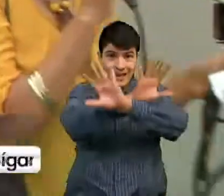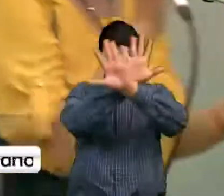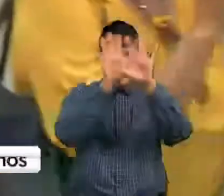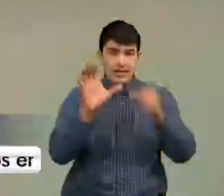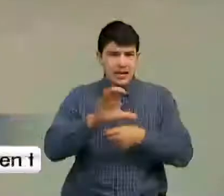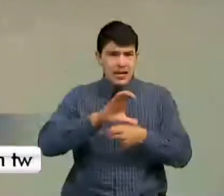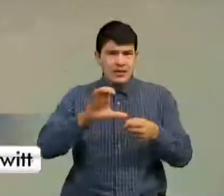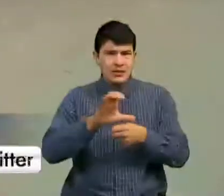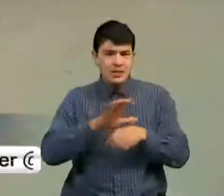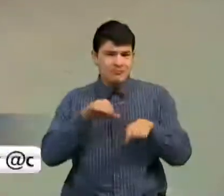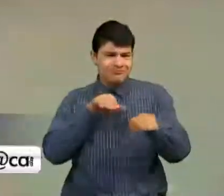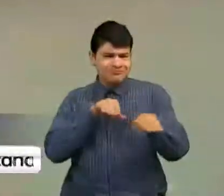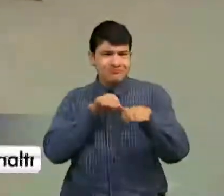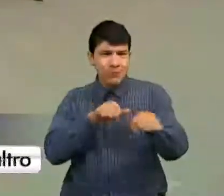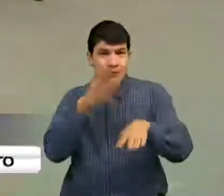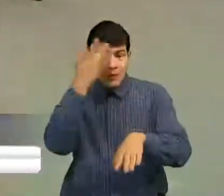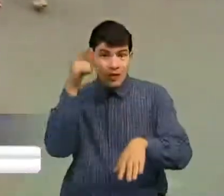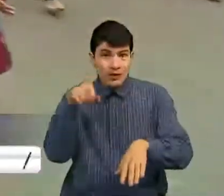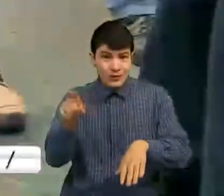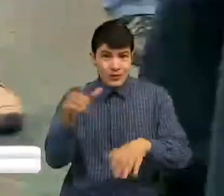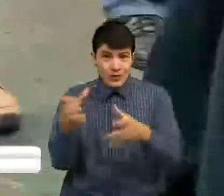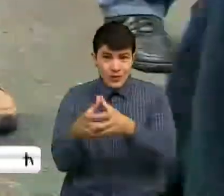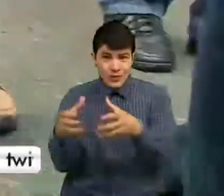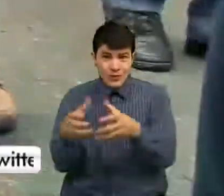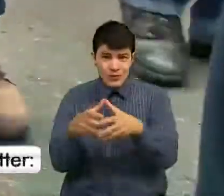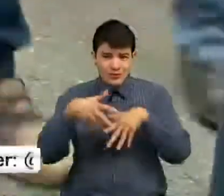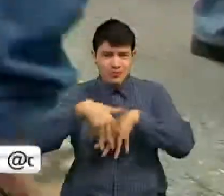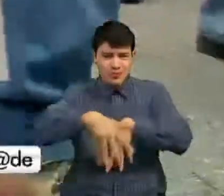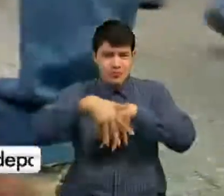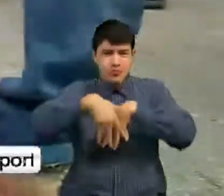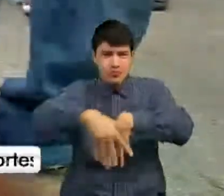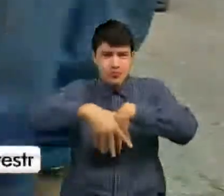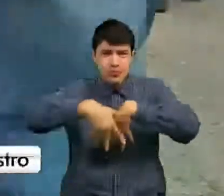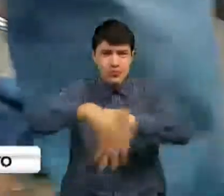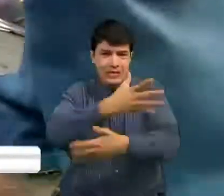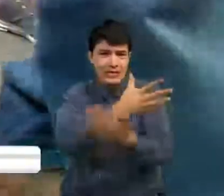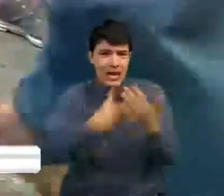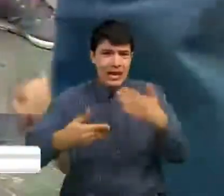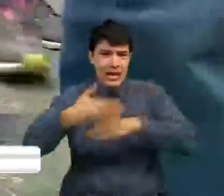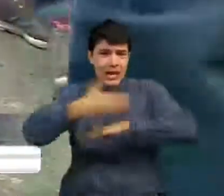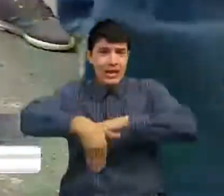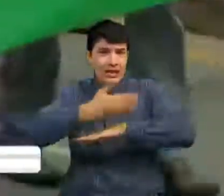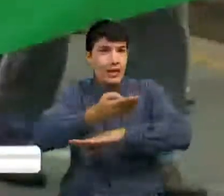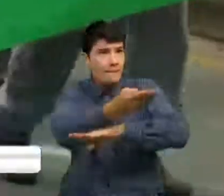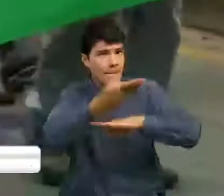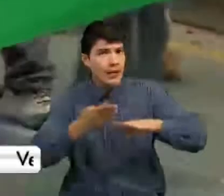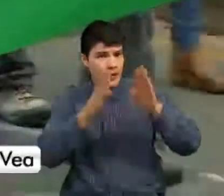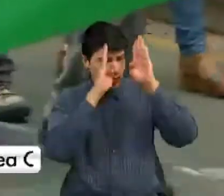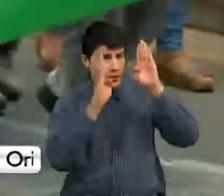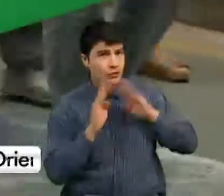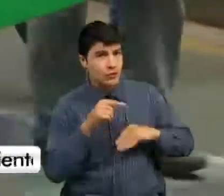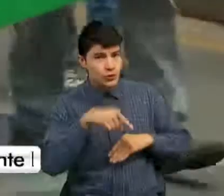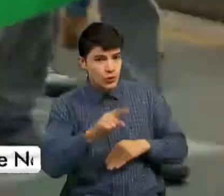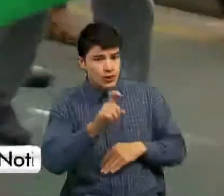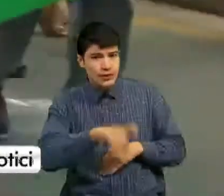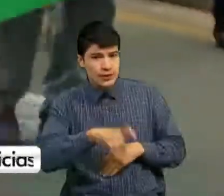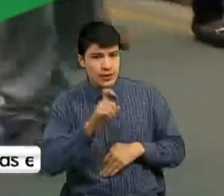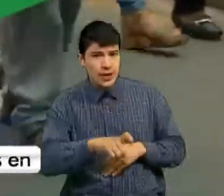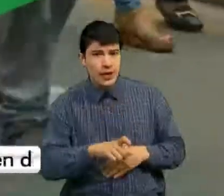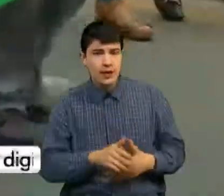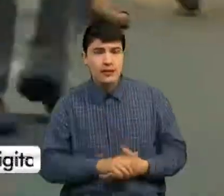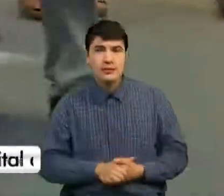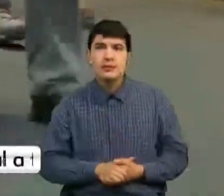vio congestionada por las marchas y protestas de varios sindicatos y trabajadores que exigen atención a sus necesidades.